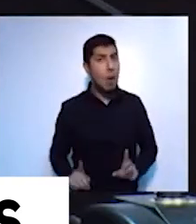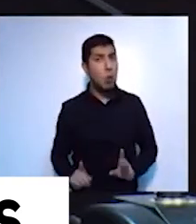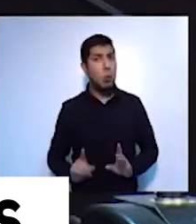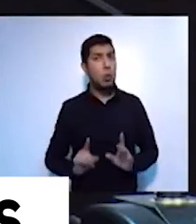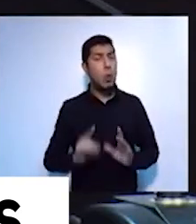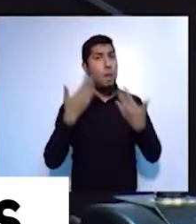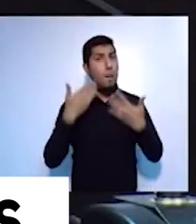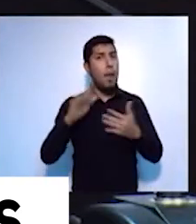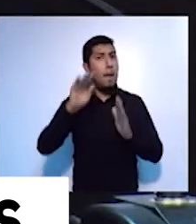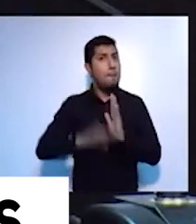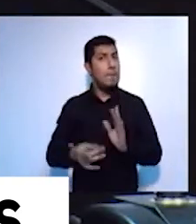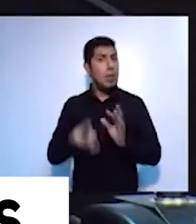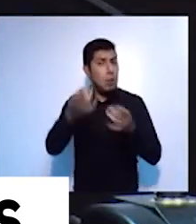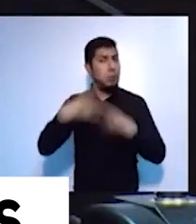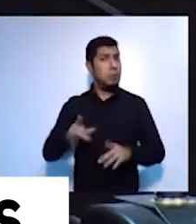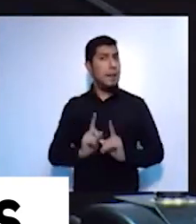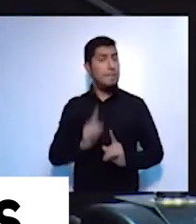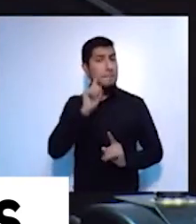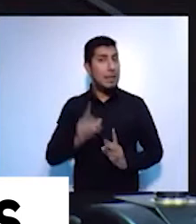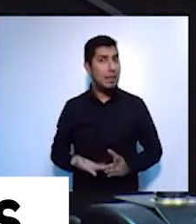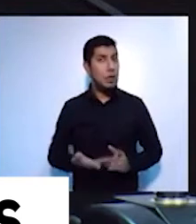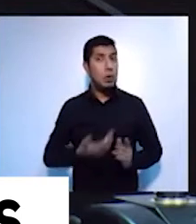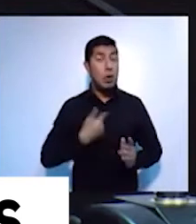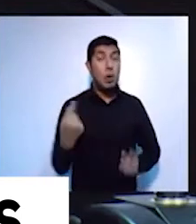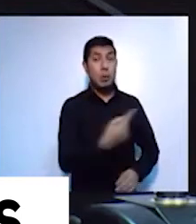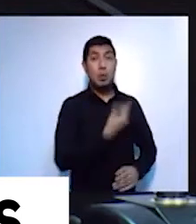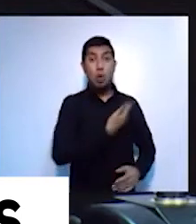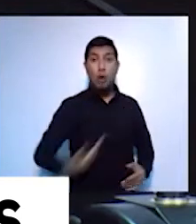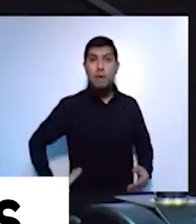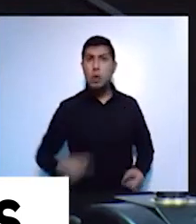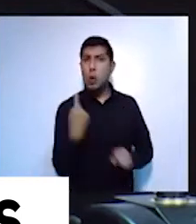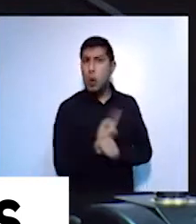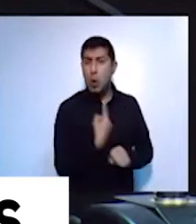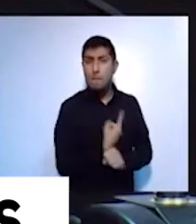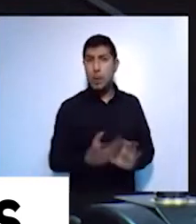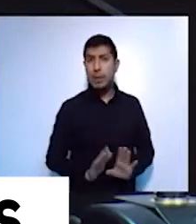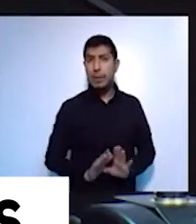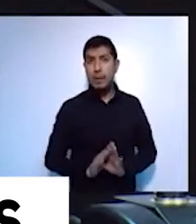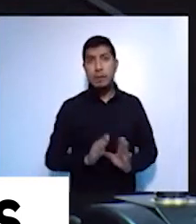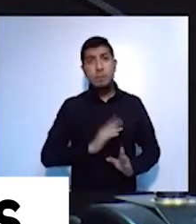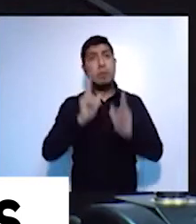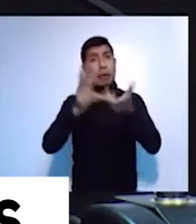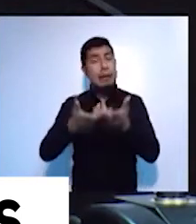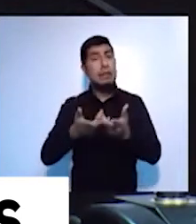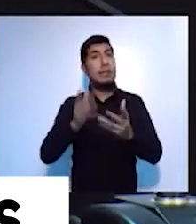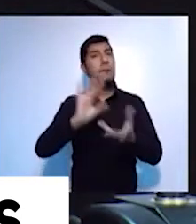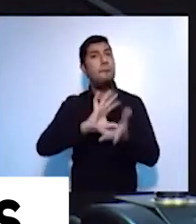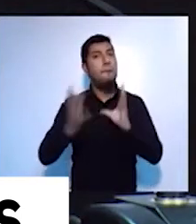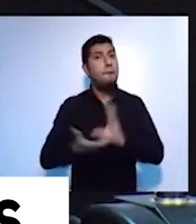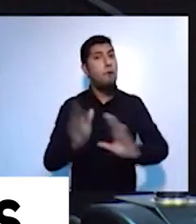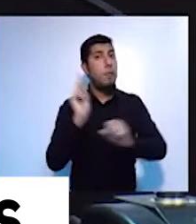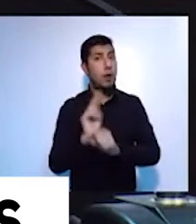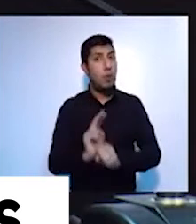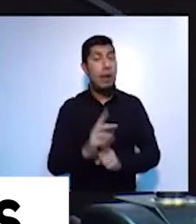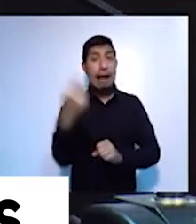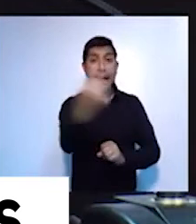ese riesgo. Eso no lo puede hacer el Estado, por más que nosotros demos indicaciones y le digamos cosas a la gente, cada uno tiene una parte y